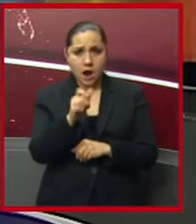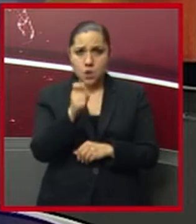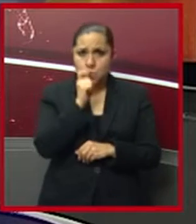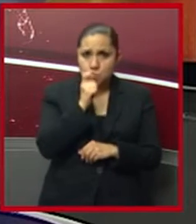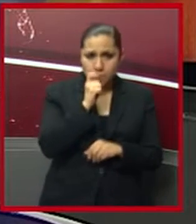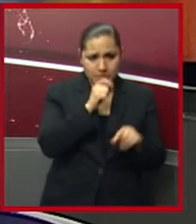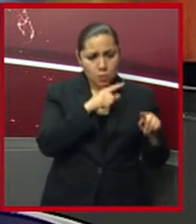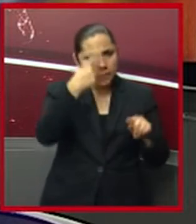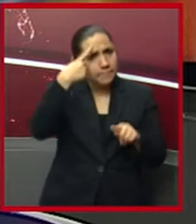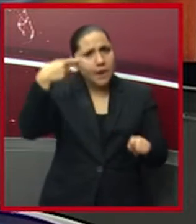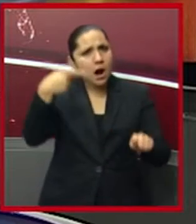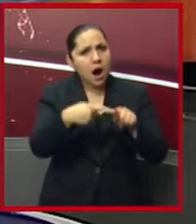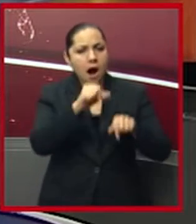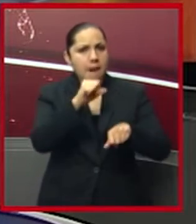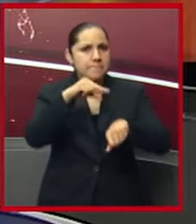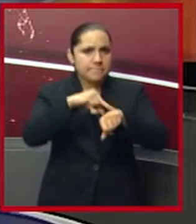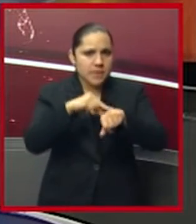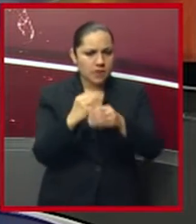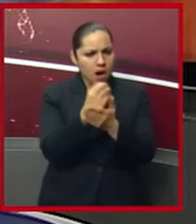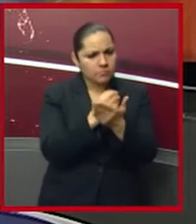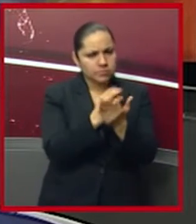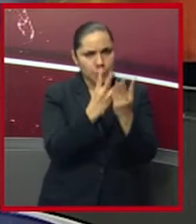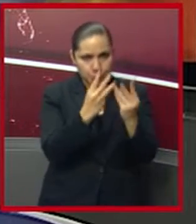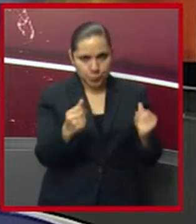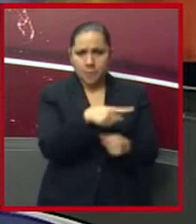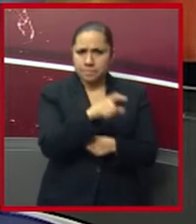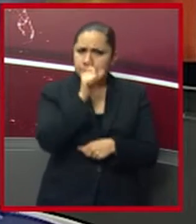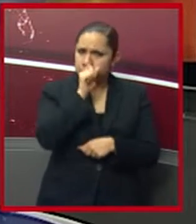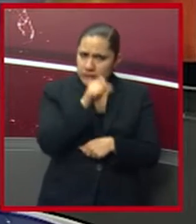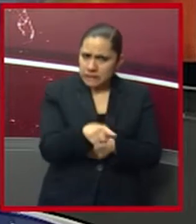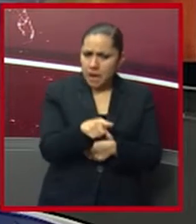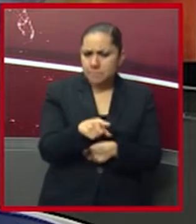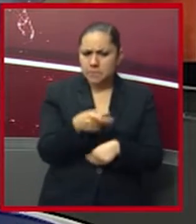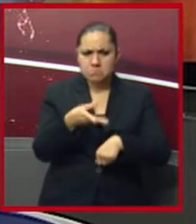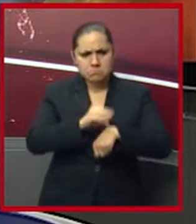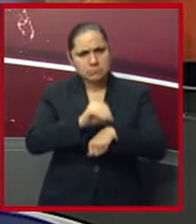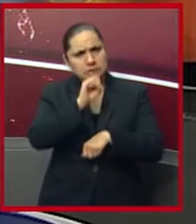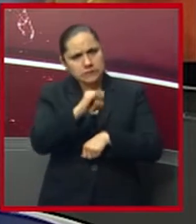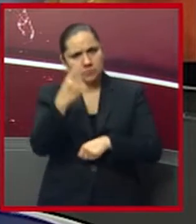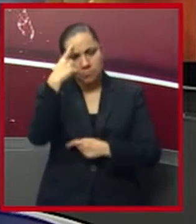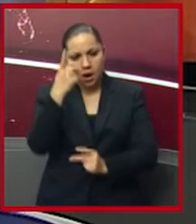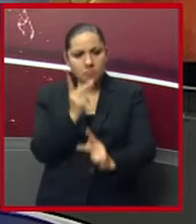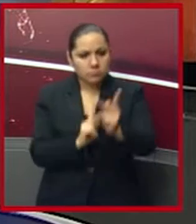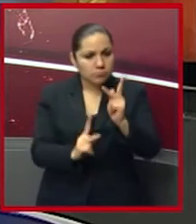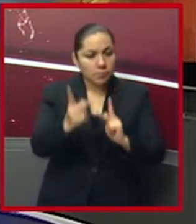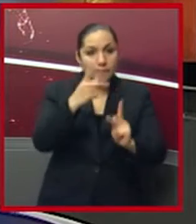estas características. Además, permite la siembra de esta planta con fines de investigación.